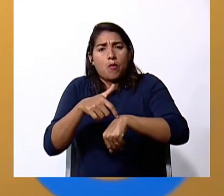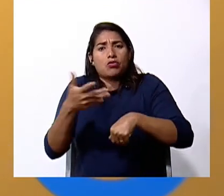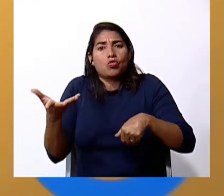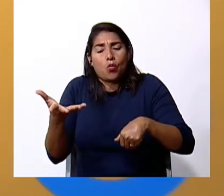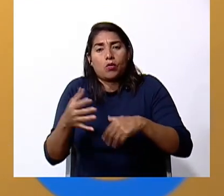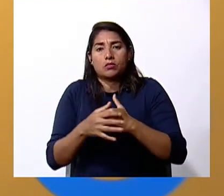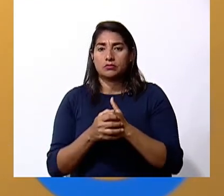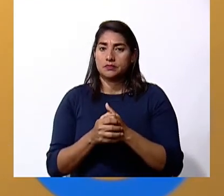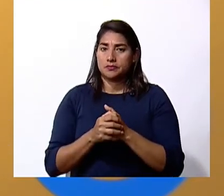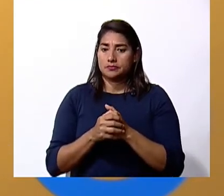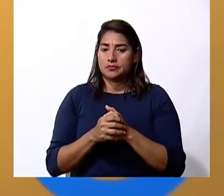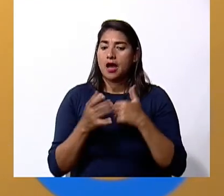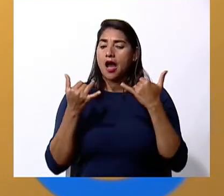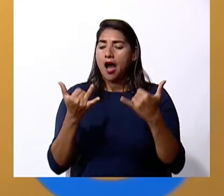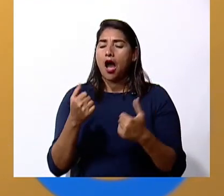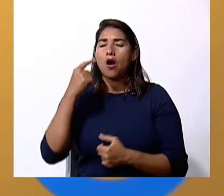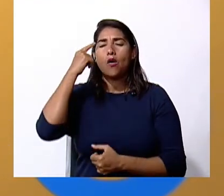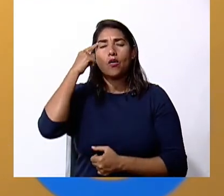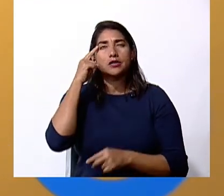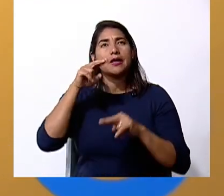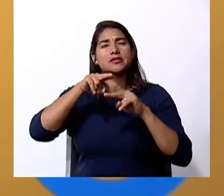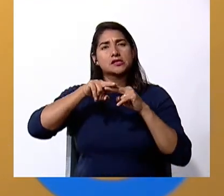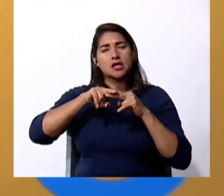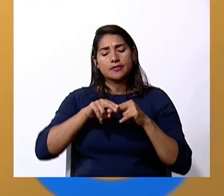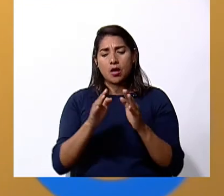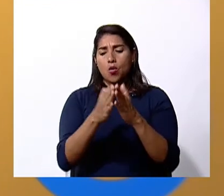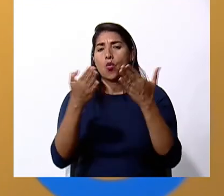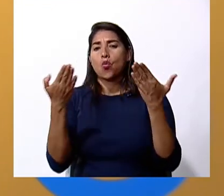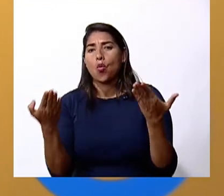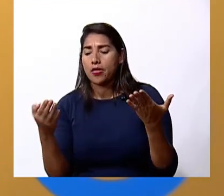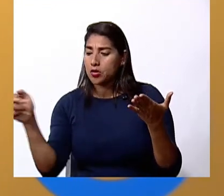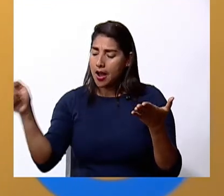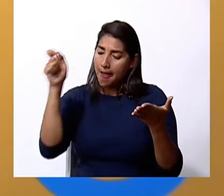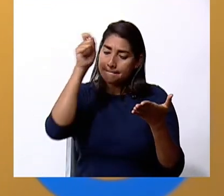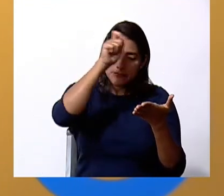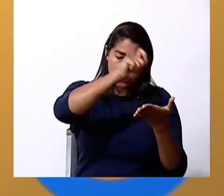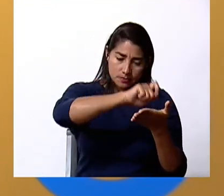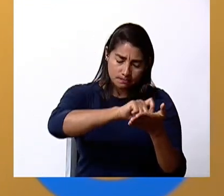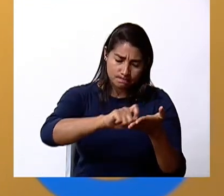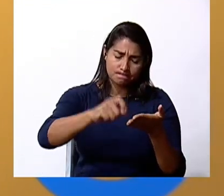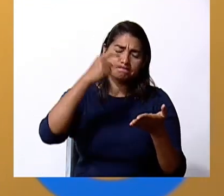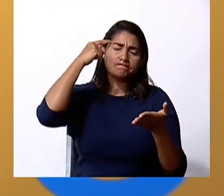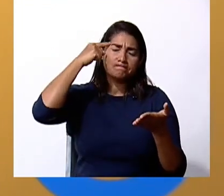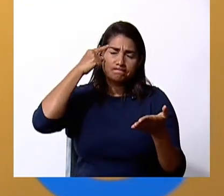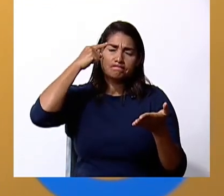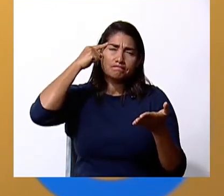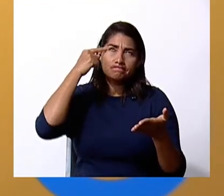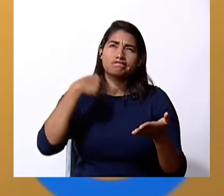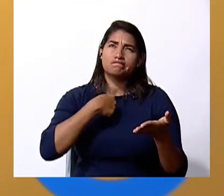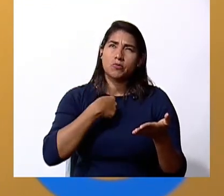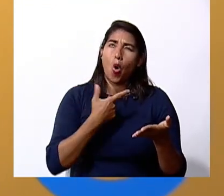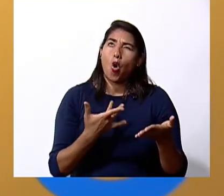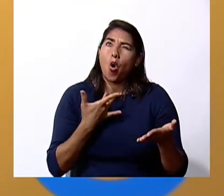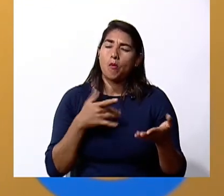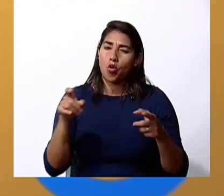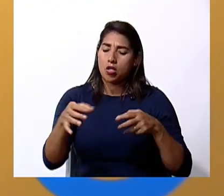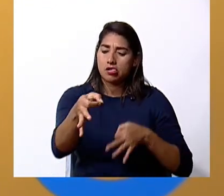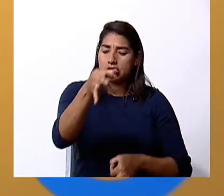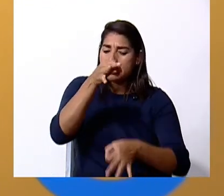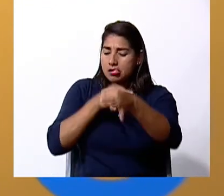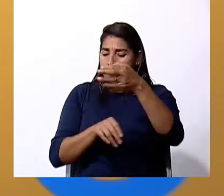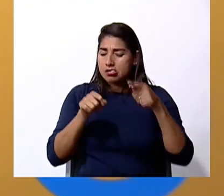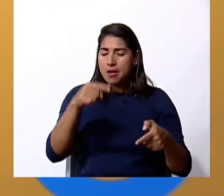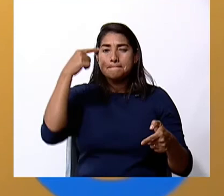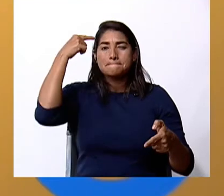momento? Ahora se van a sentar y con el cuadernito ahí y el lápiz se van a poner a escribir. ¿Qué